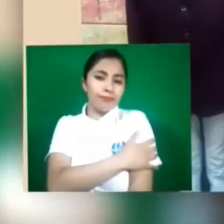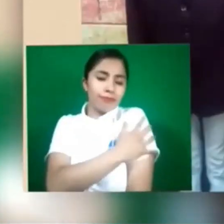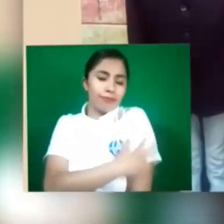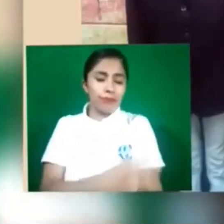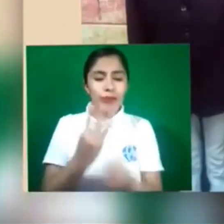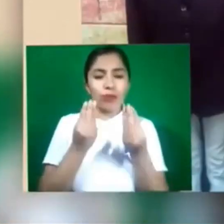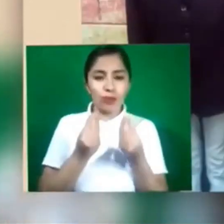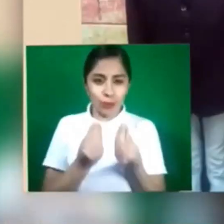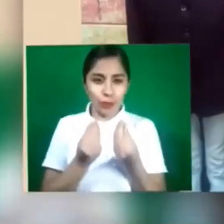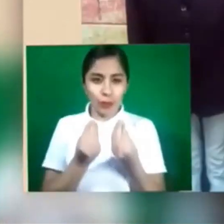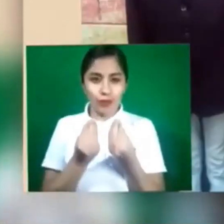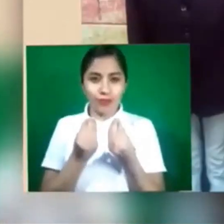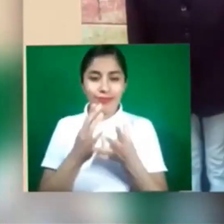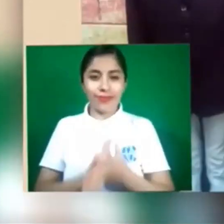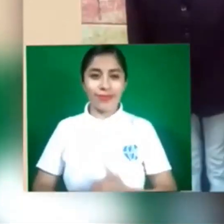Te quiero mucho.